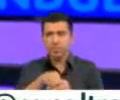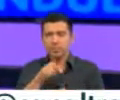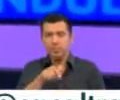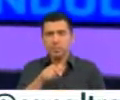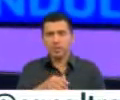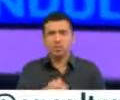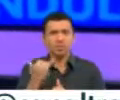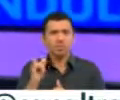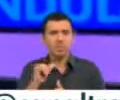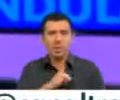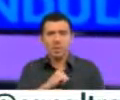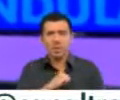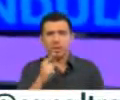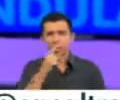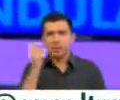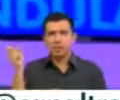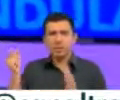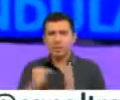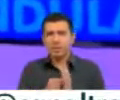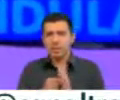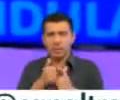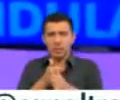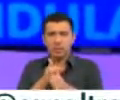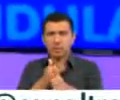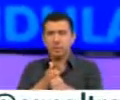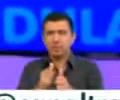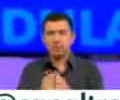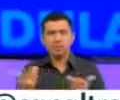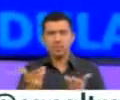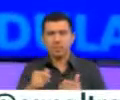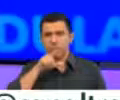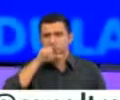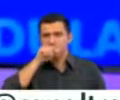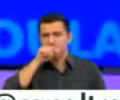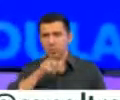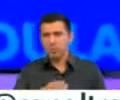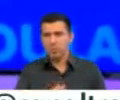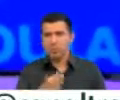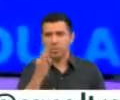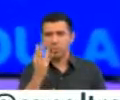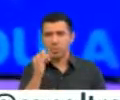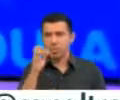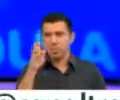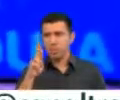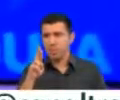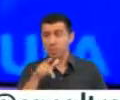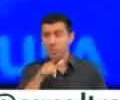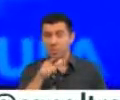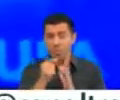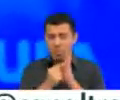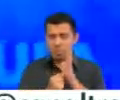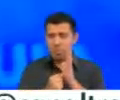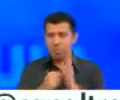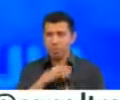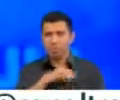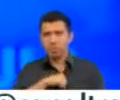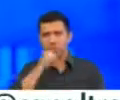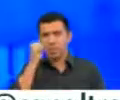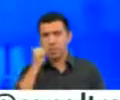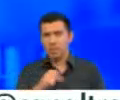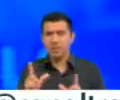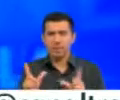100.000 seguidores en 'twitter' estamos muy felices y orgullosos porque no solamente estamos ganando puntos en la televisión sino también